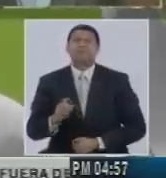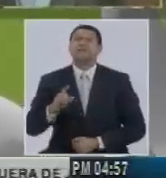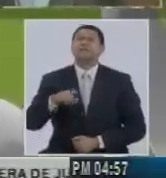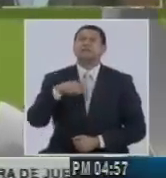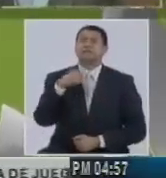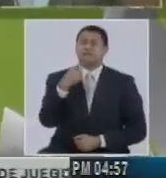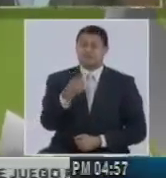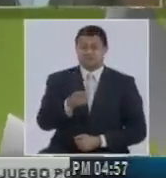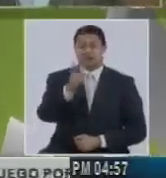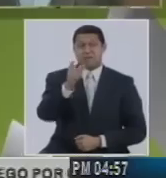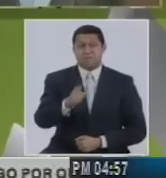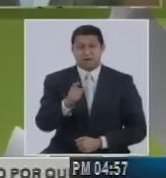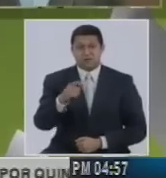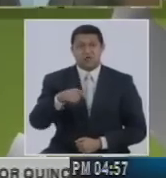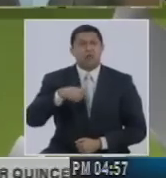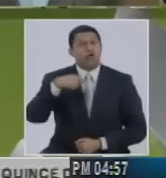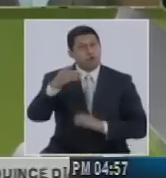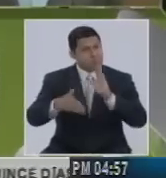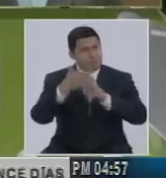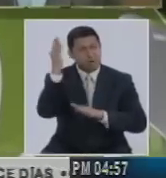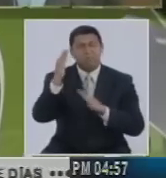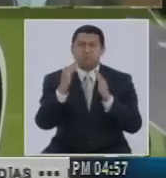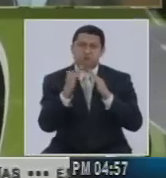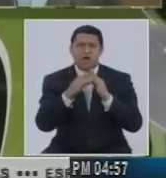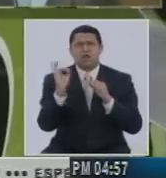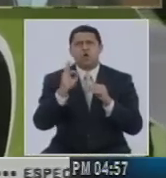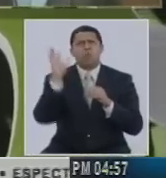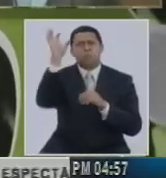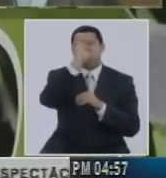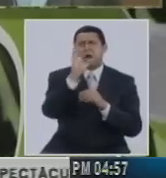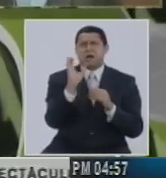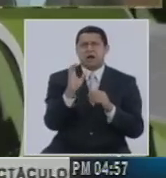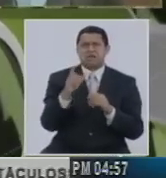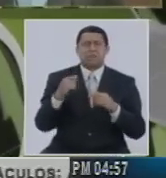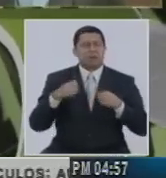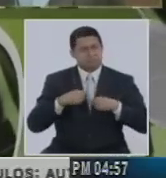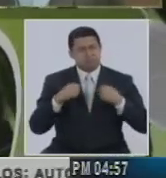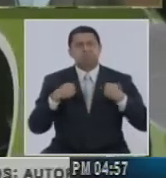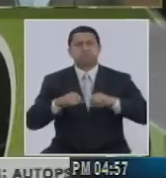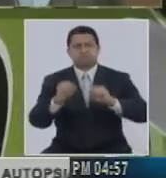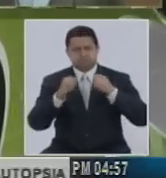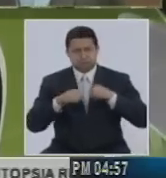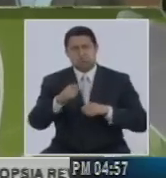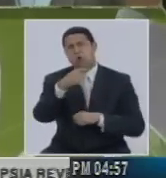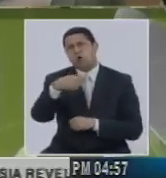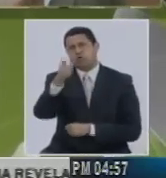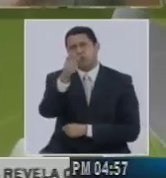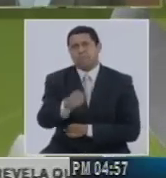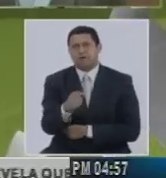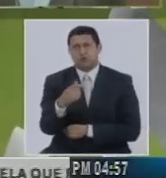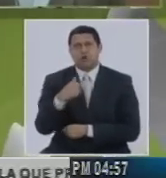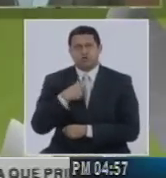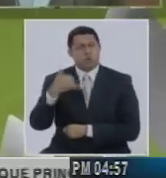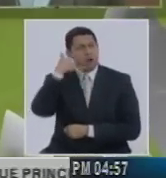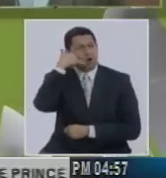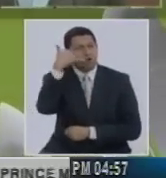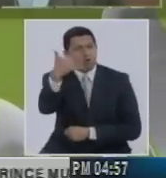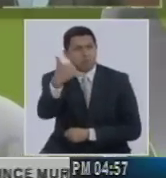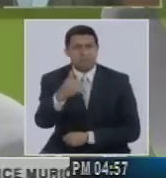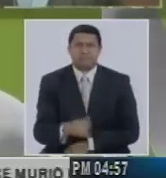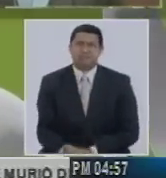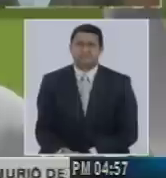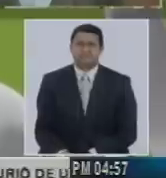entonces cuando el paciente regresa a su país o a su local, entonces siguen la terapia con esa persona con quien yo me comunico